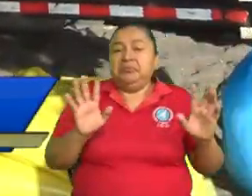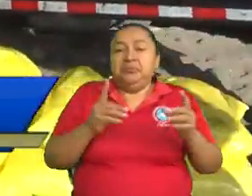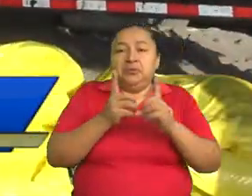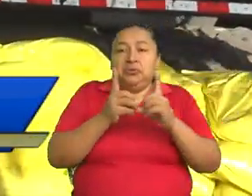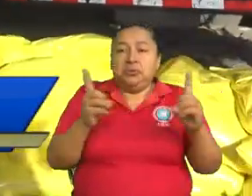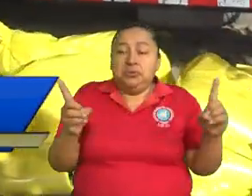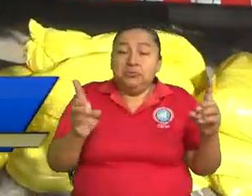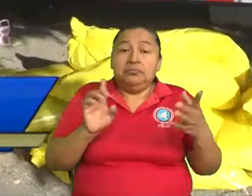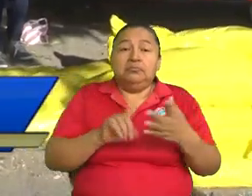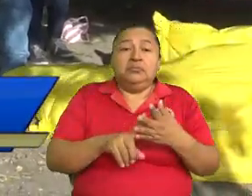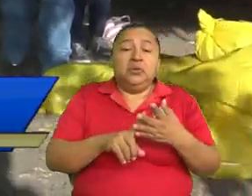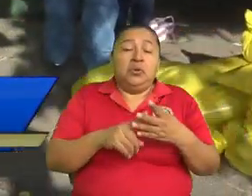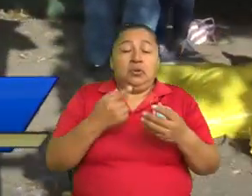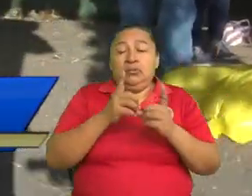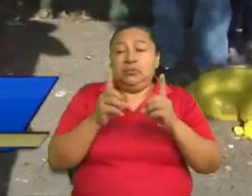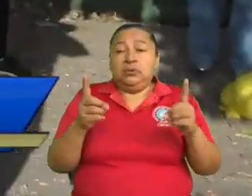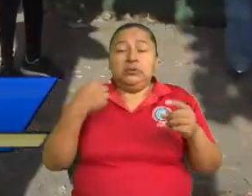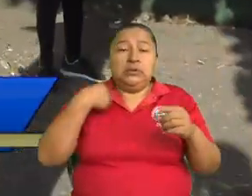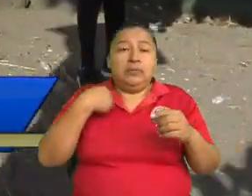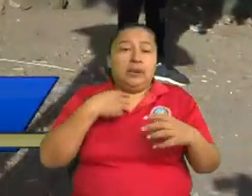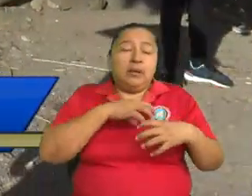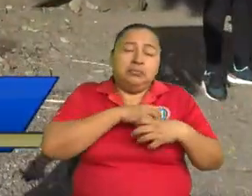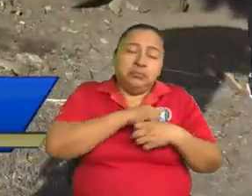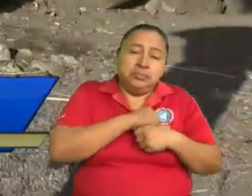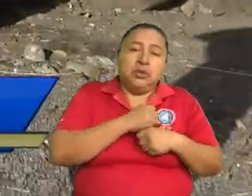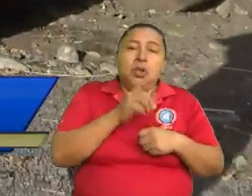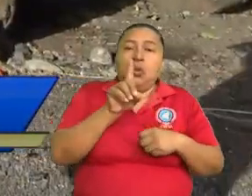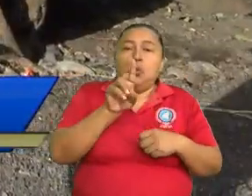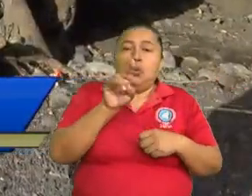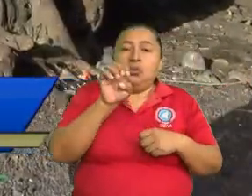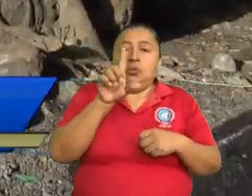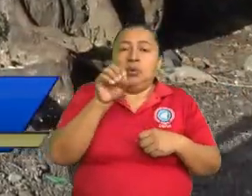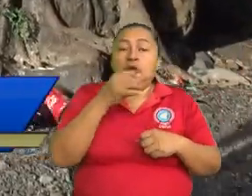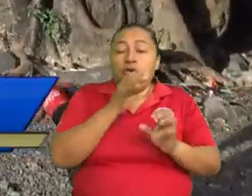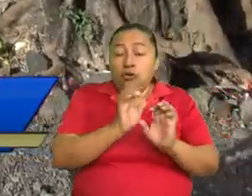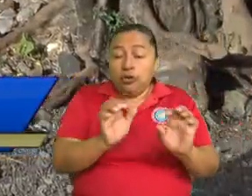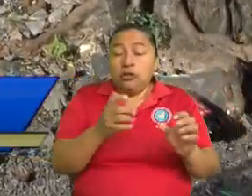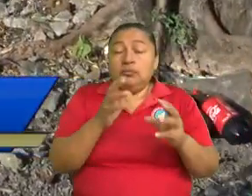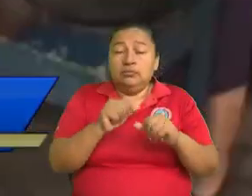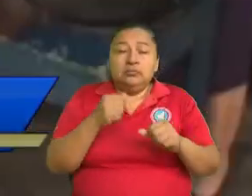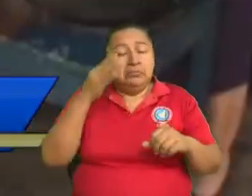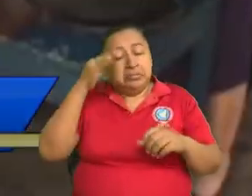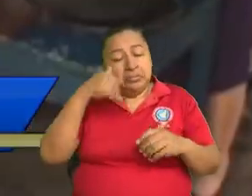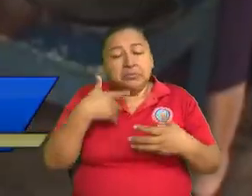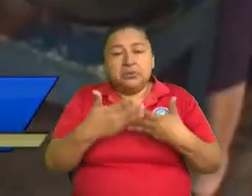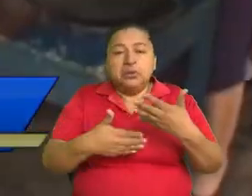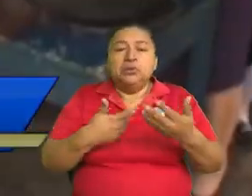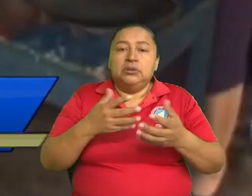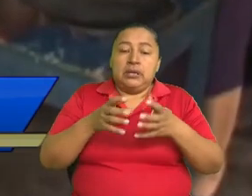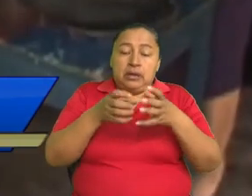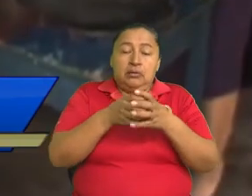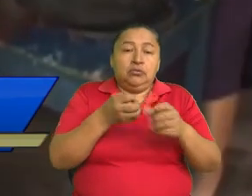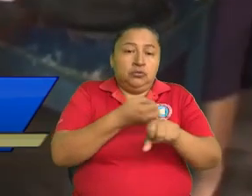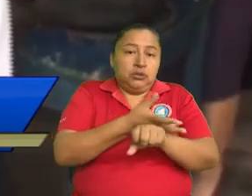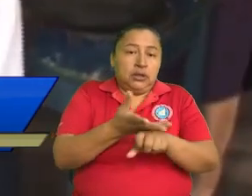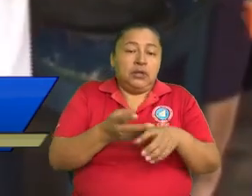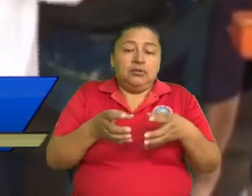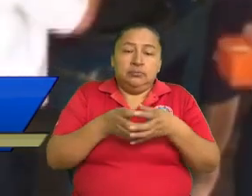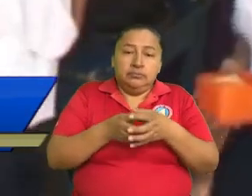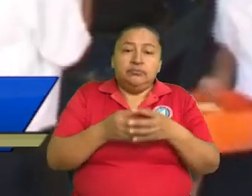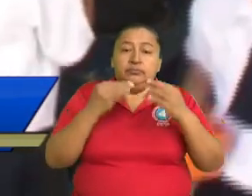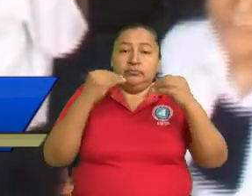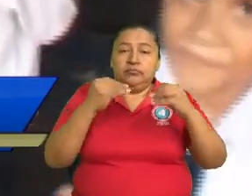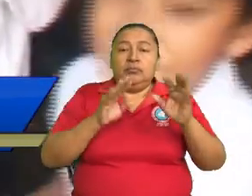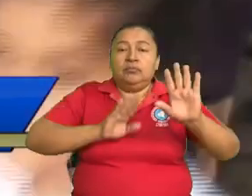que se divorcia, una madre, pues siempre hay un duelo ahí no resuelto con los niños. Entonces ahí están las comunidades, consejerías de comunidades educativas,